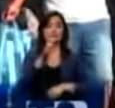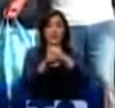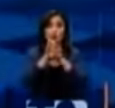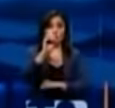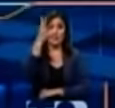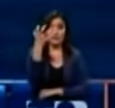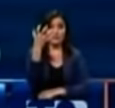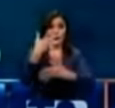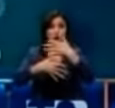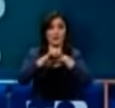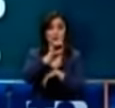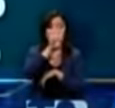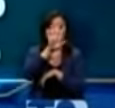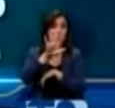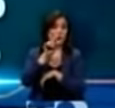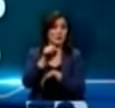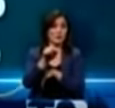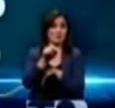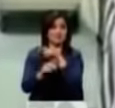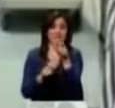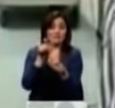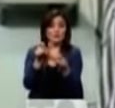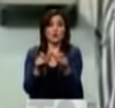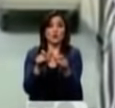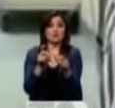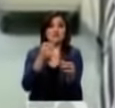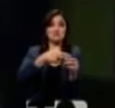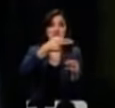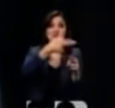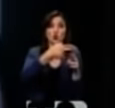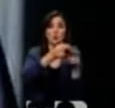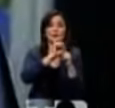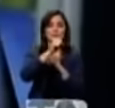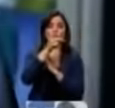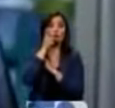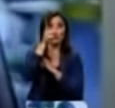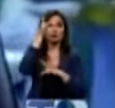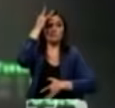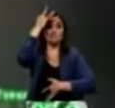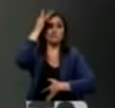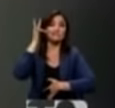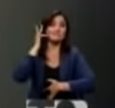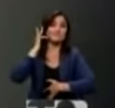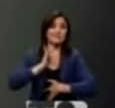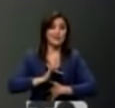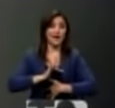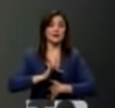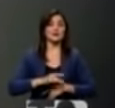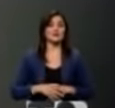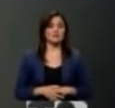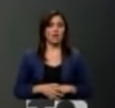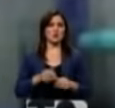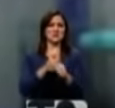2015, 145.600 personas están registradas en el sistema público por enfermedades raras, huérfanas